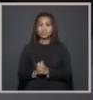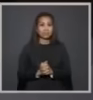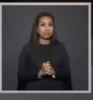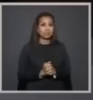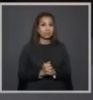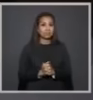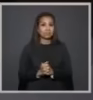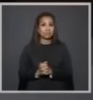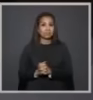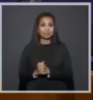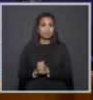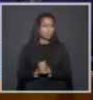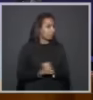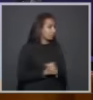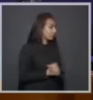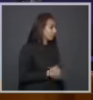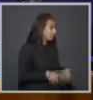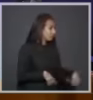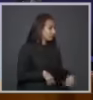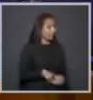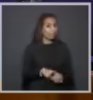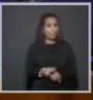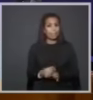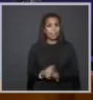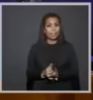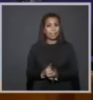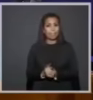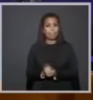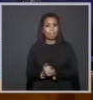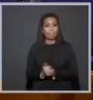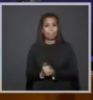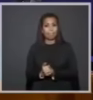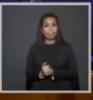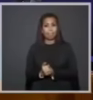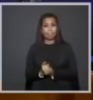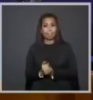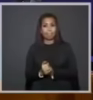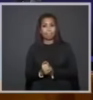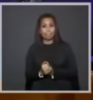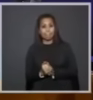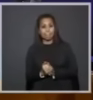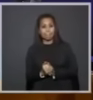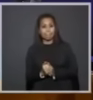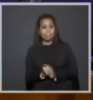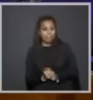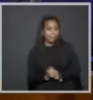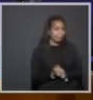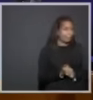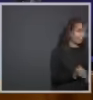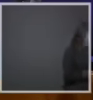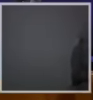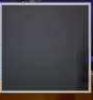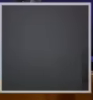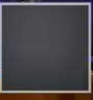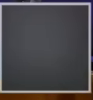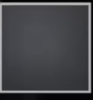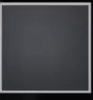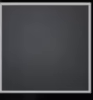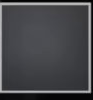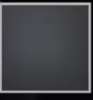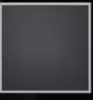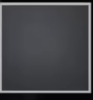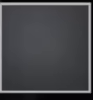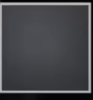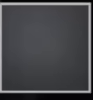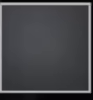poder. Has mencionado en algunas entrevistas que es un grupo de 30, 34 personas que para ti son la cabeza